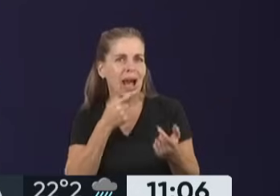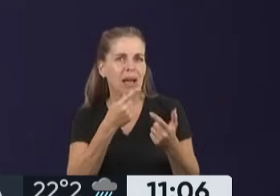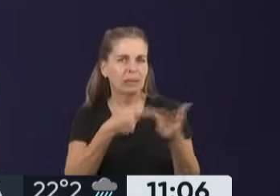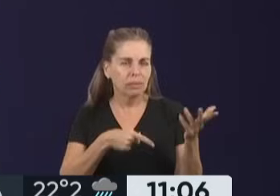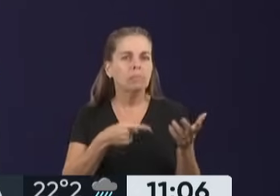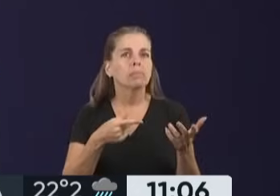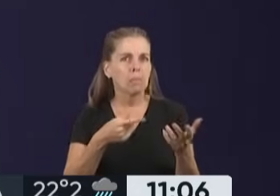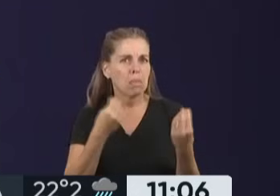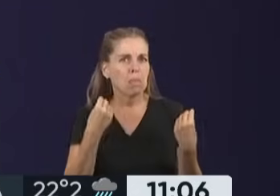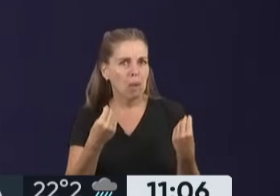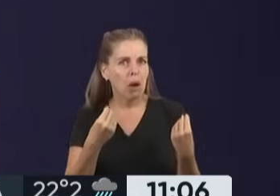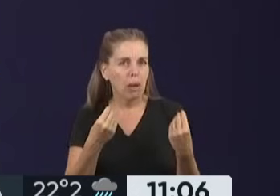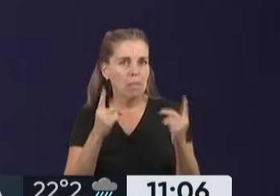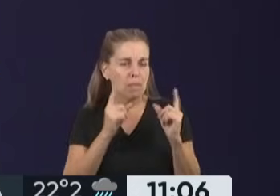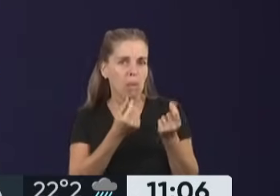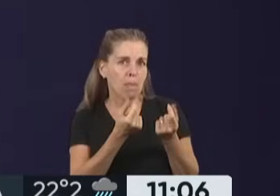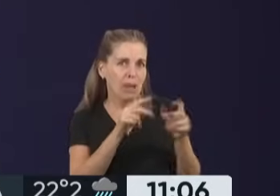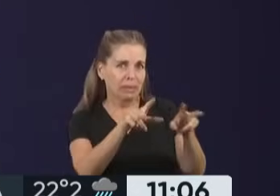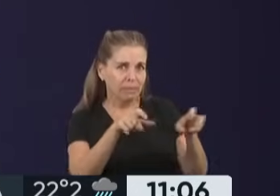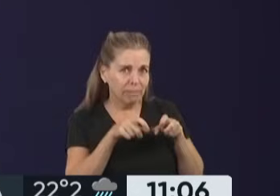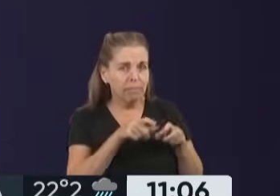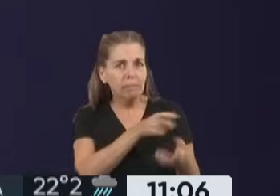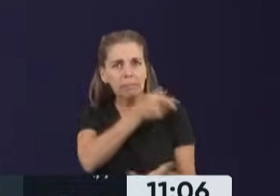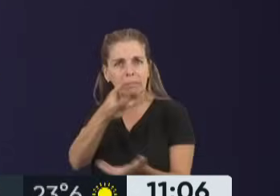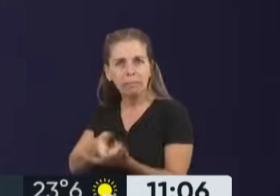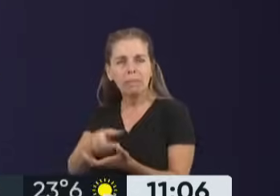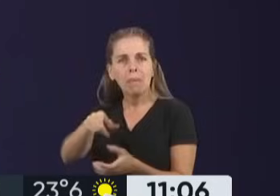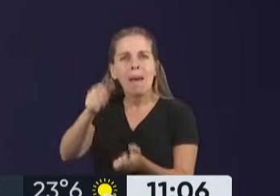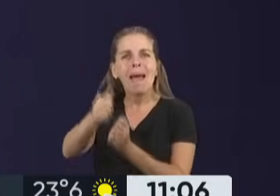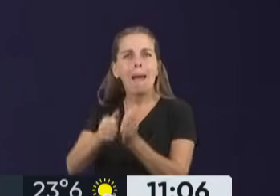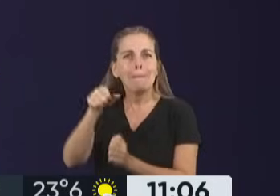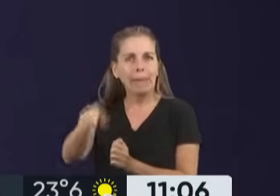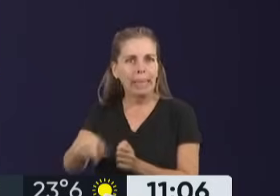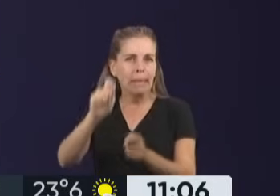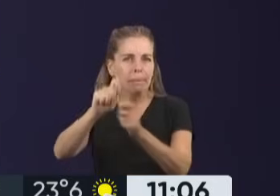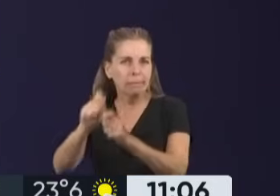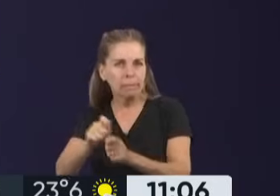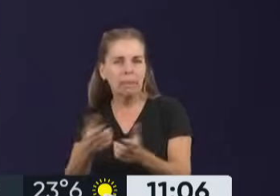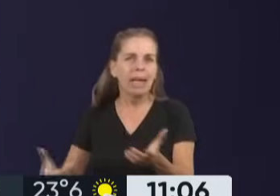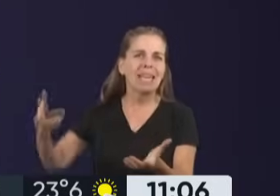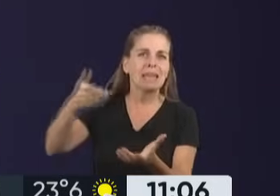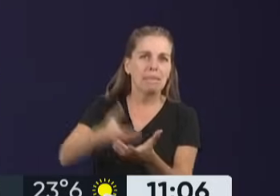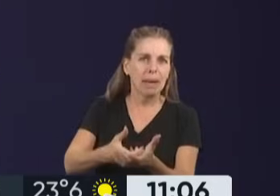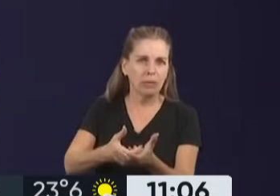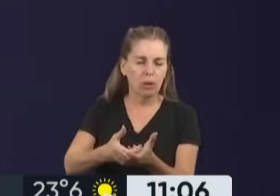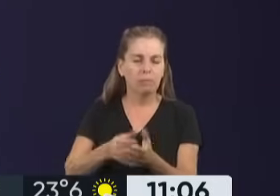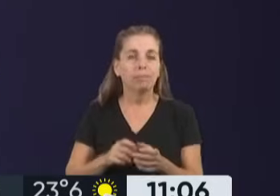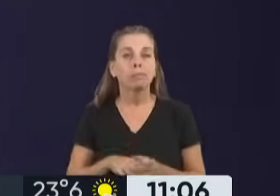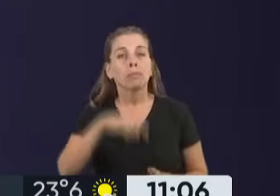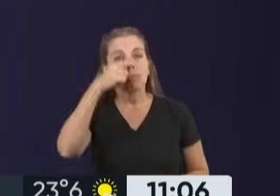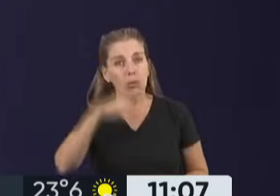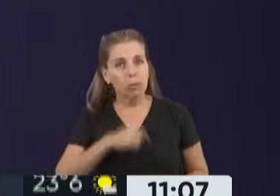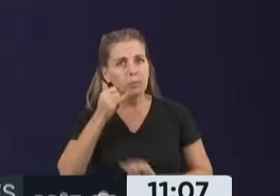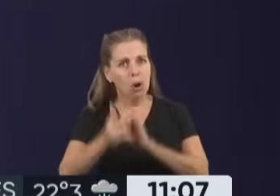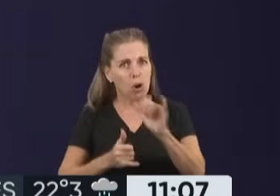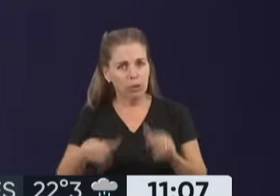casos en reinversión por parte de las empresas, así que es una buena noticia. Por último, contarles que el presidente